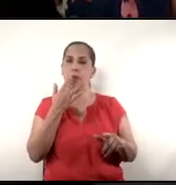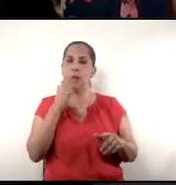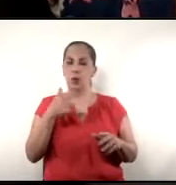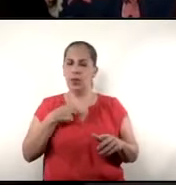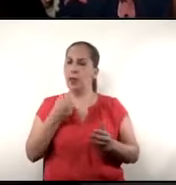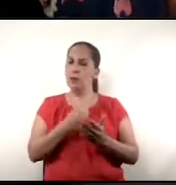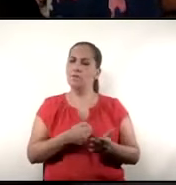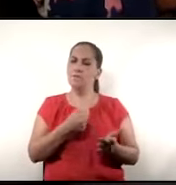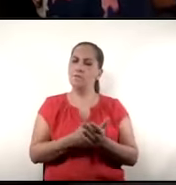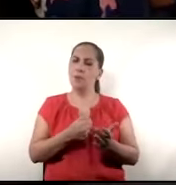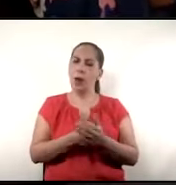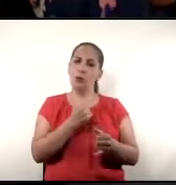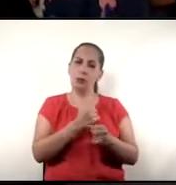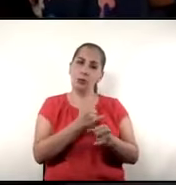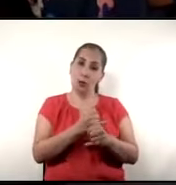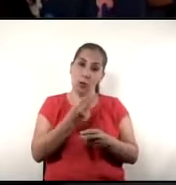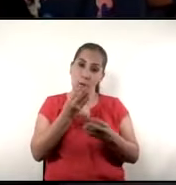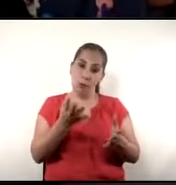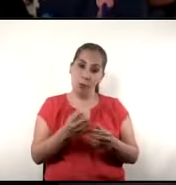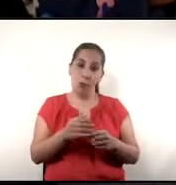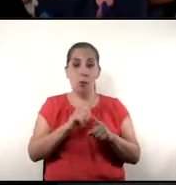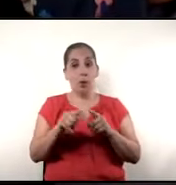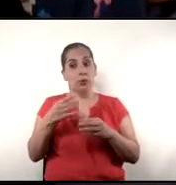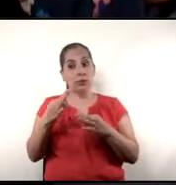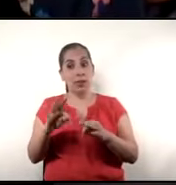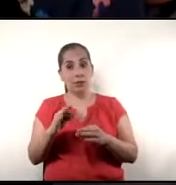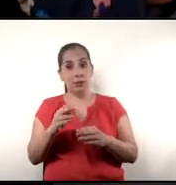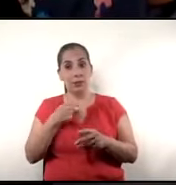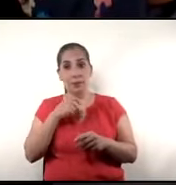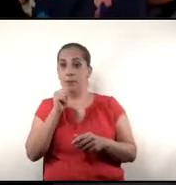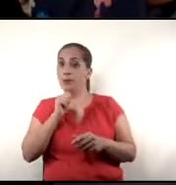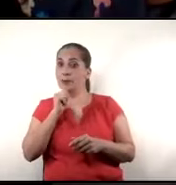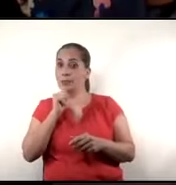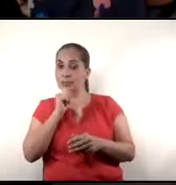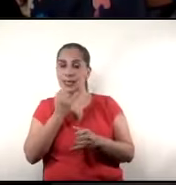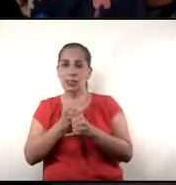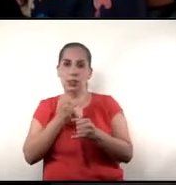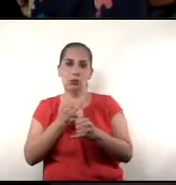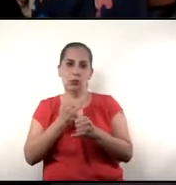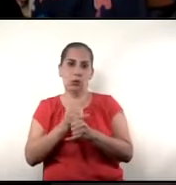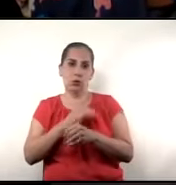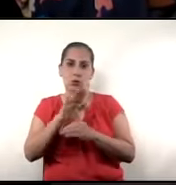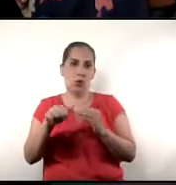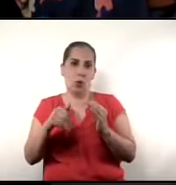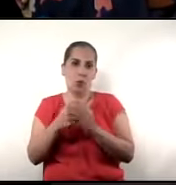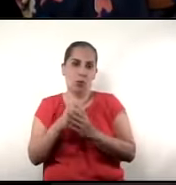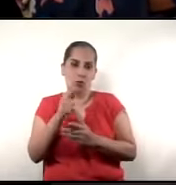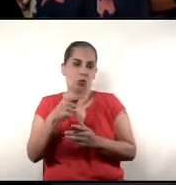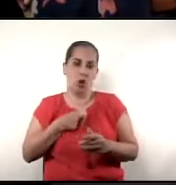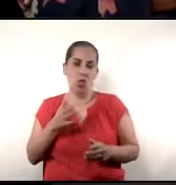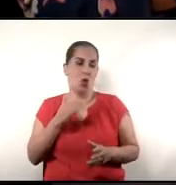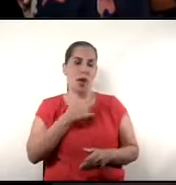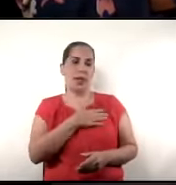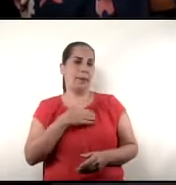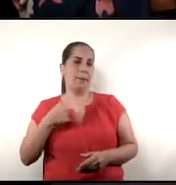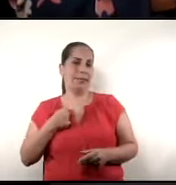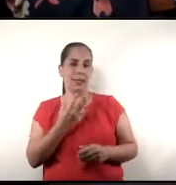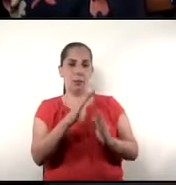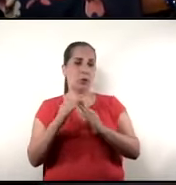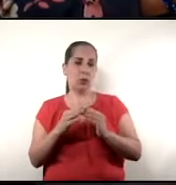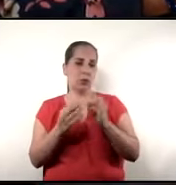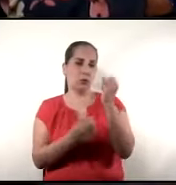público. Además de proponer privatizar todas las instituciones públicas, como todo neoliberal sin empatía por la realidad de las poblaciones